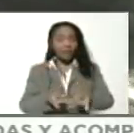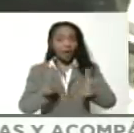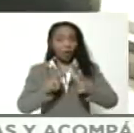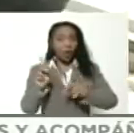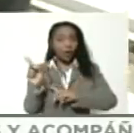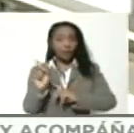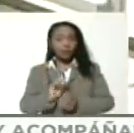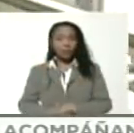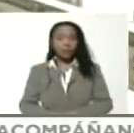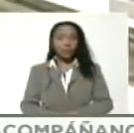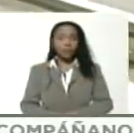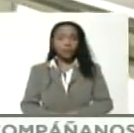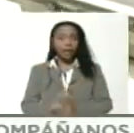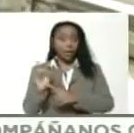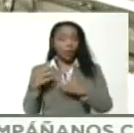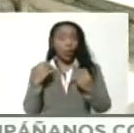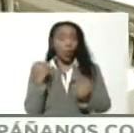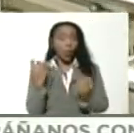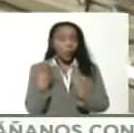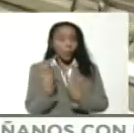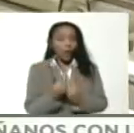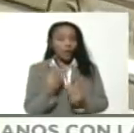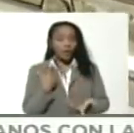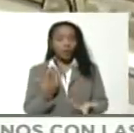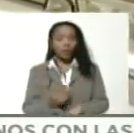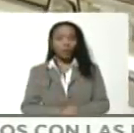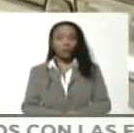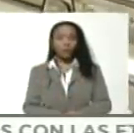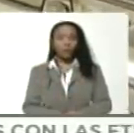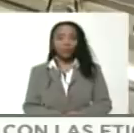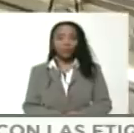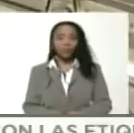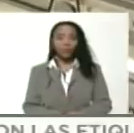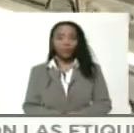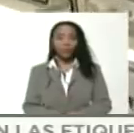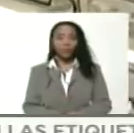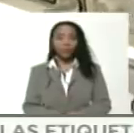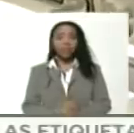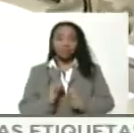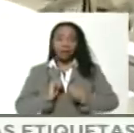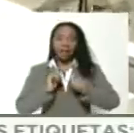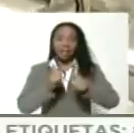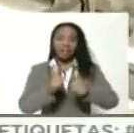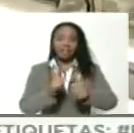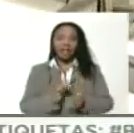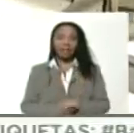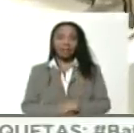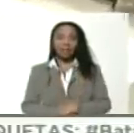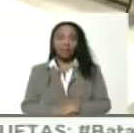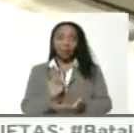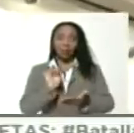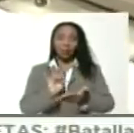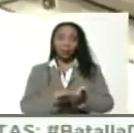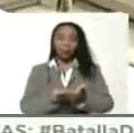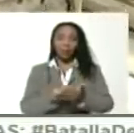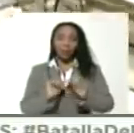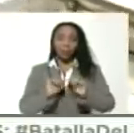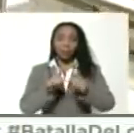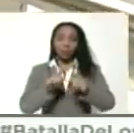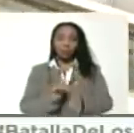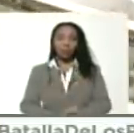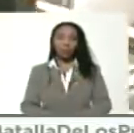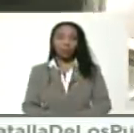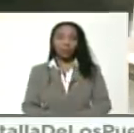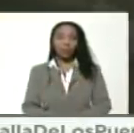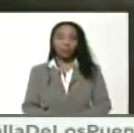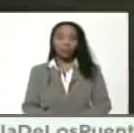son estos compañeros y estas compañeras. Bueno, si quiere iniciar usted, le doy el botoncito que dice Start. Ajá.